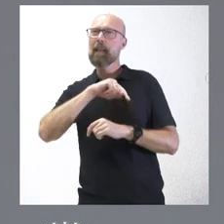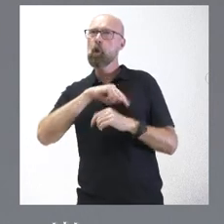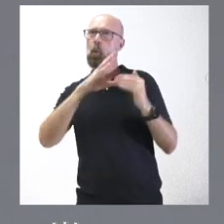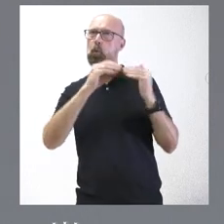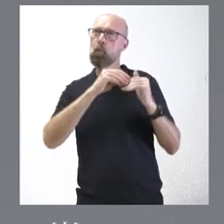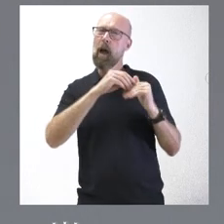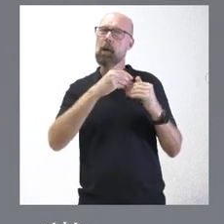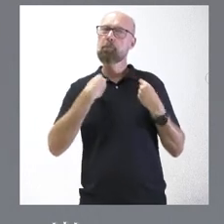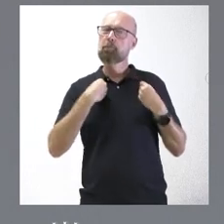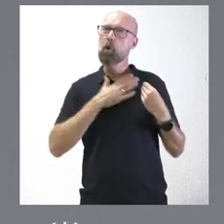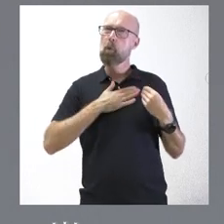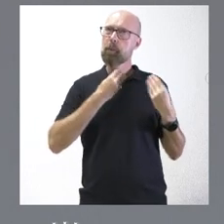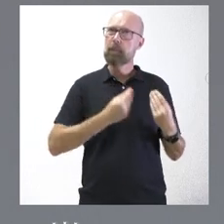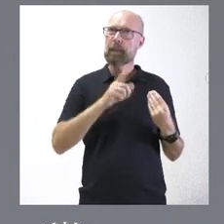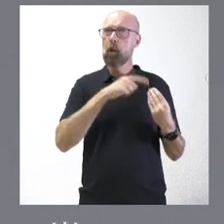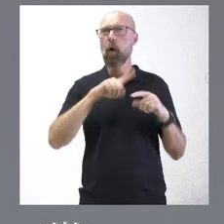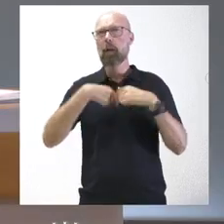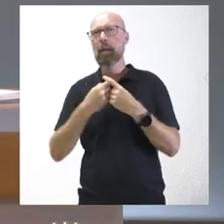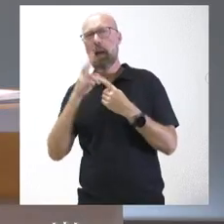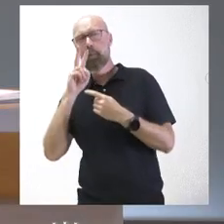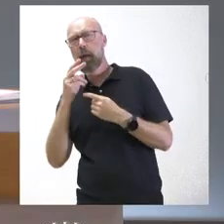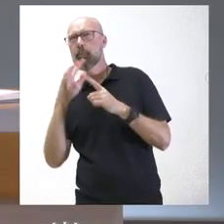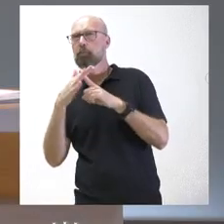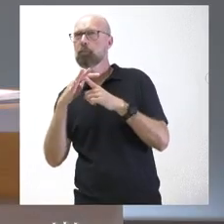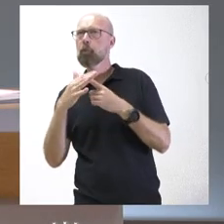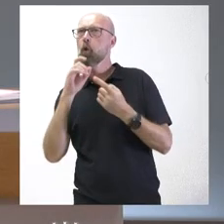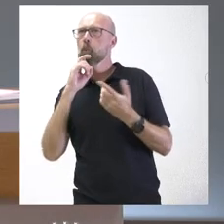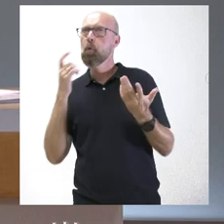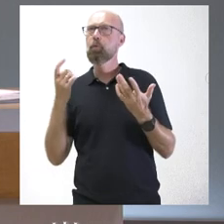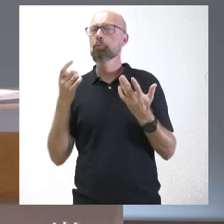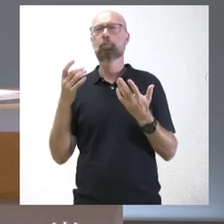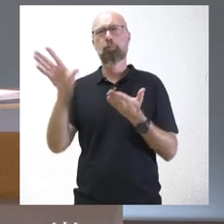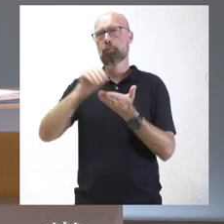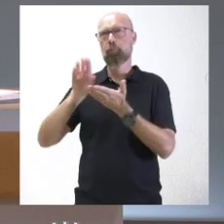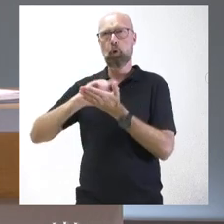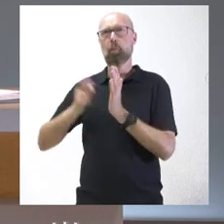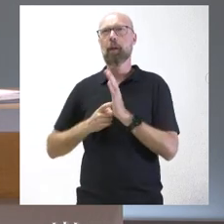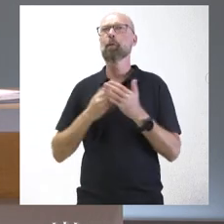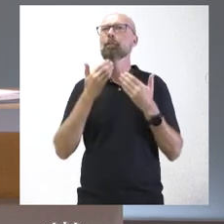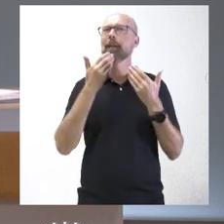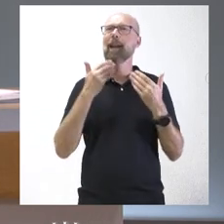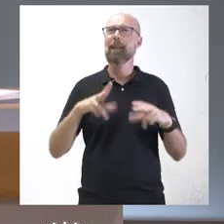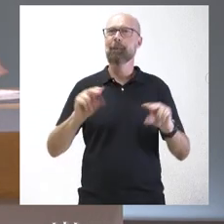los familiares y demás pues muchas gracias terminamos aquí gracias